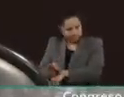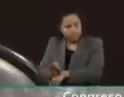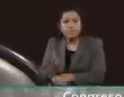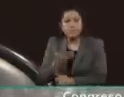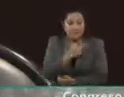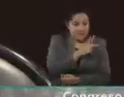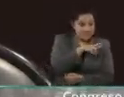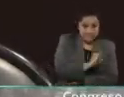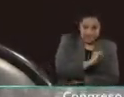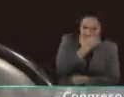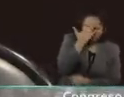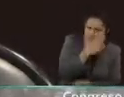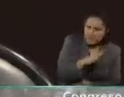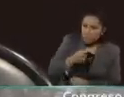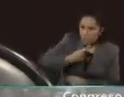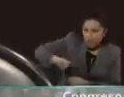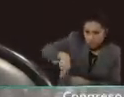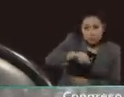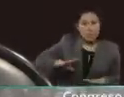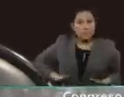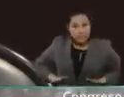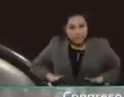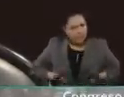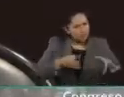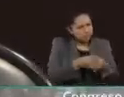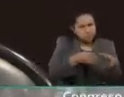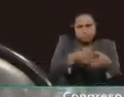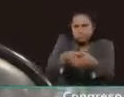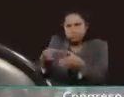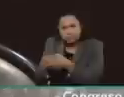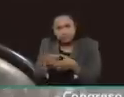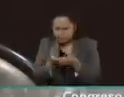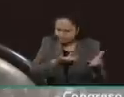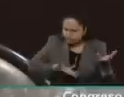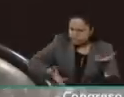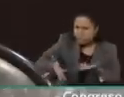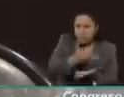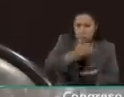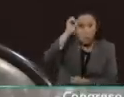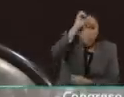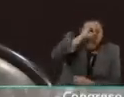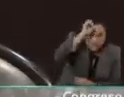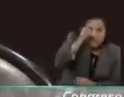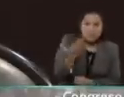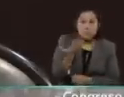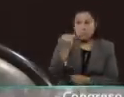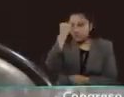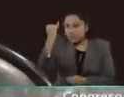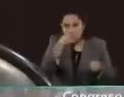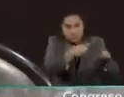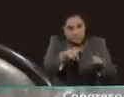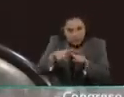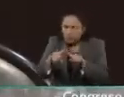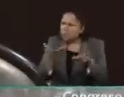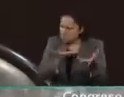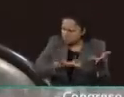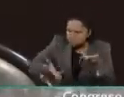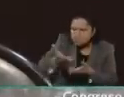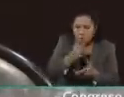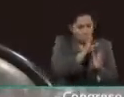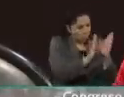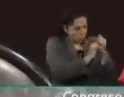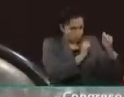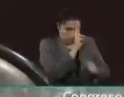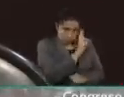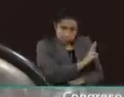de la vida republicana, en la fuerza de la pluralidad, en el respeto a nuestra Constitución y en la democracia